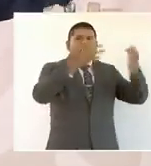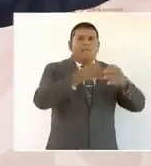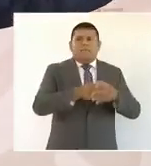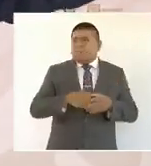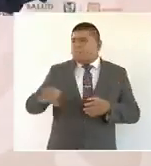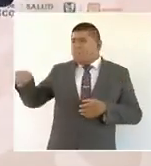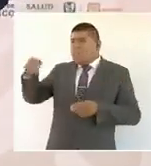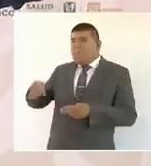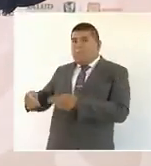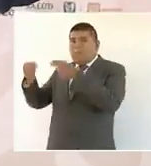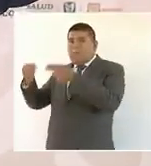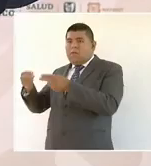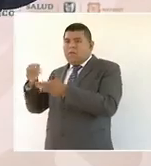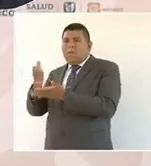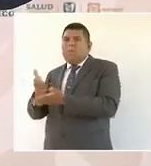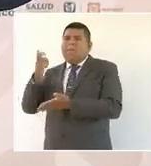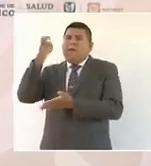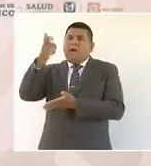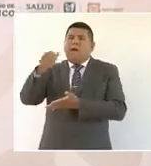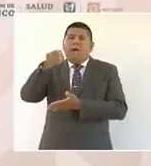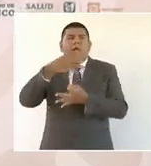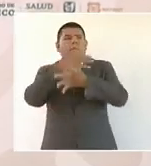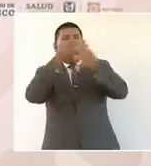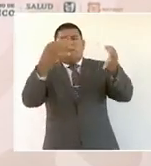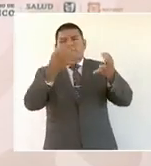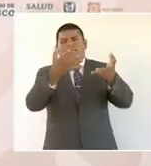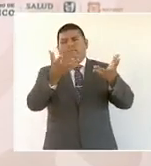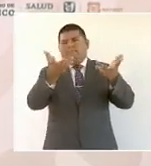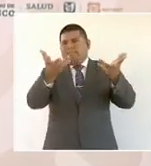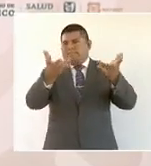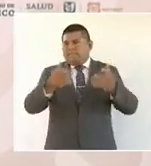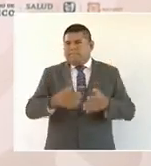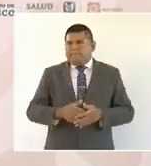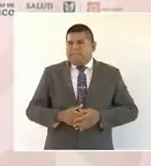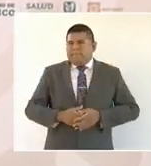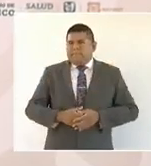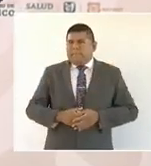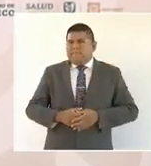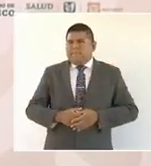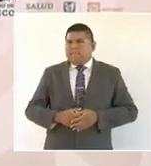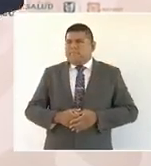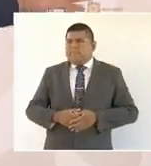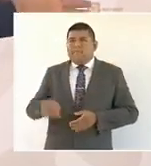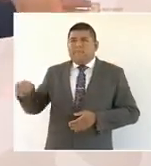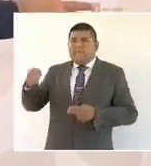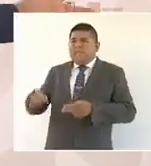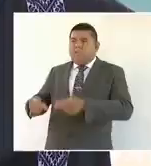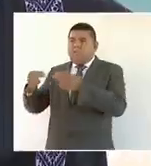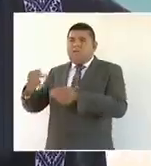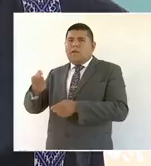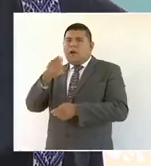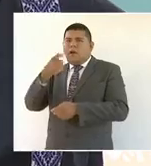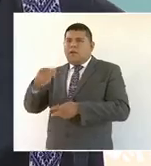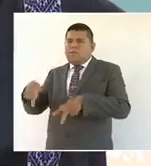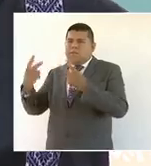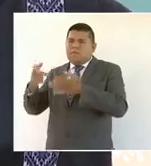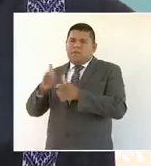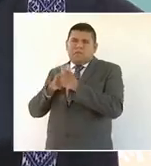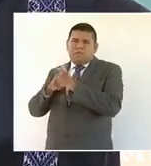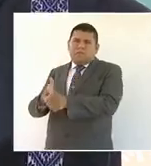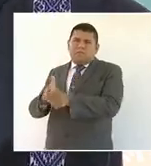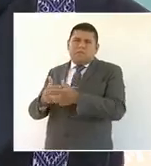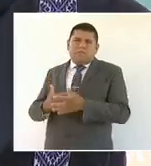los que vendían los medicamentos, una empresa que vendía medicamentos y todavía sigue vendiendo